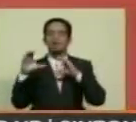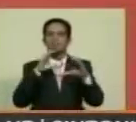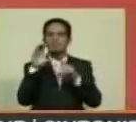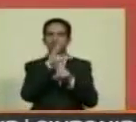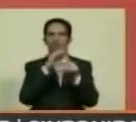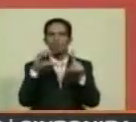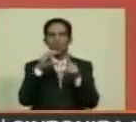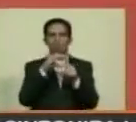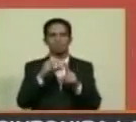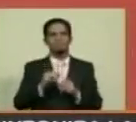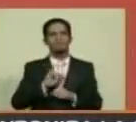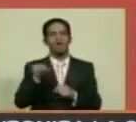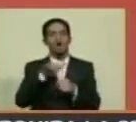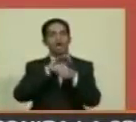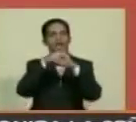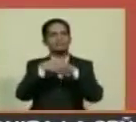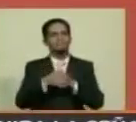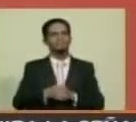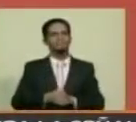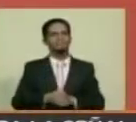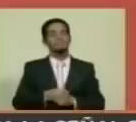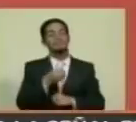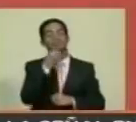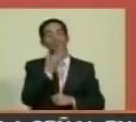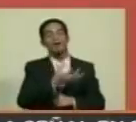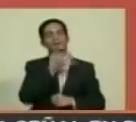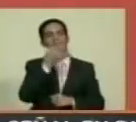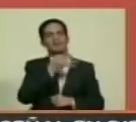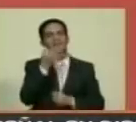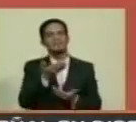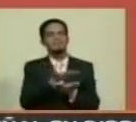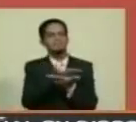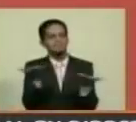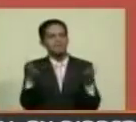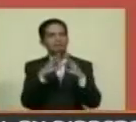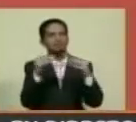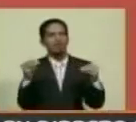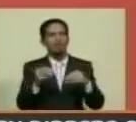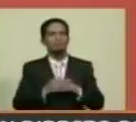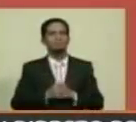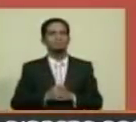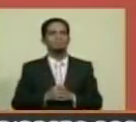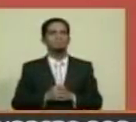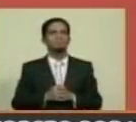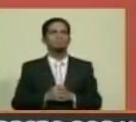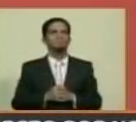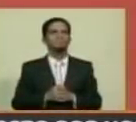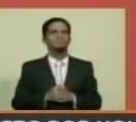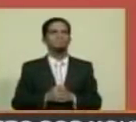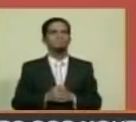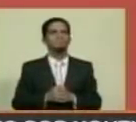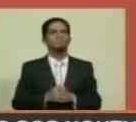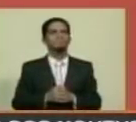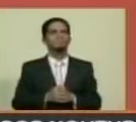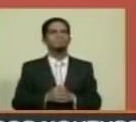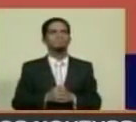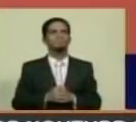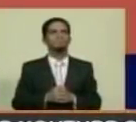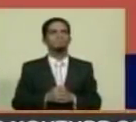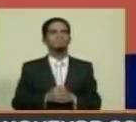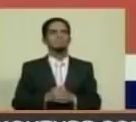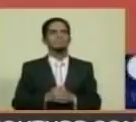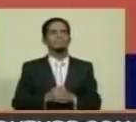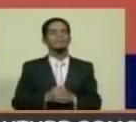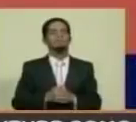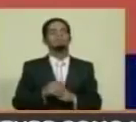Rodríguez. Muy buenas tardes a todas y a todos, sobre todo a nuestros compatriotas y nuestras compatriotas